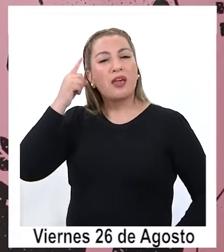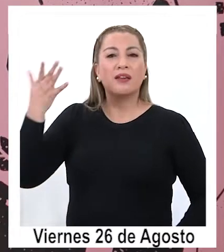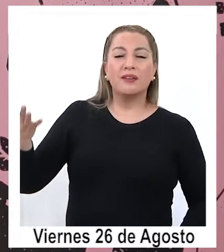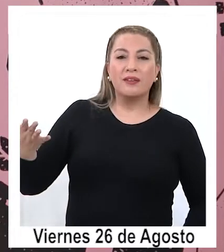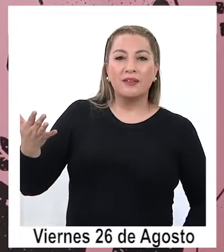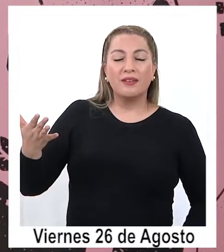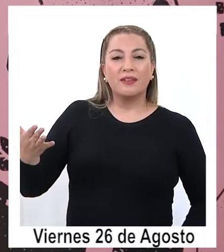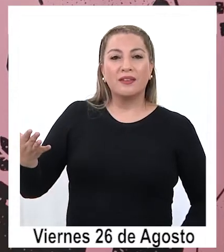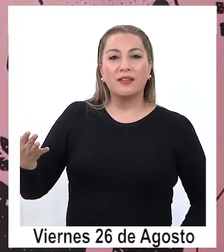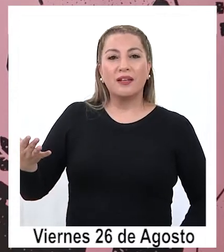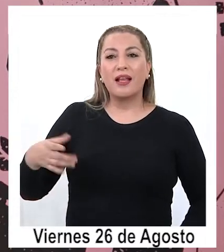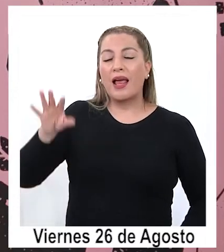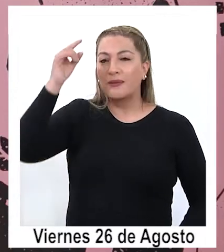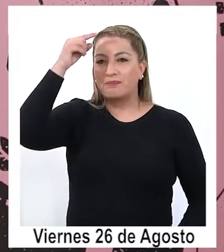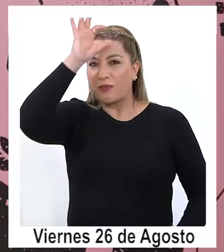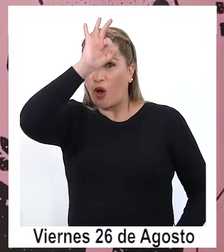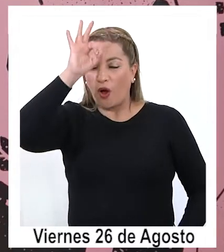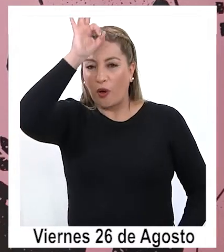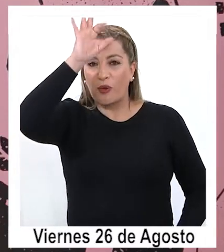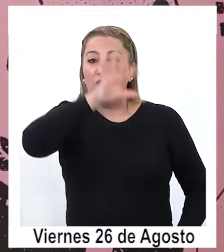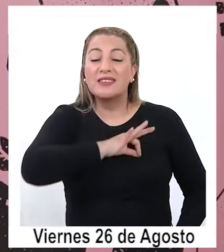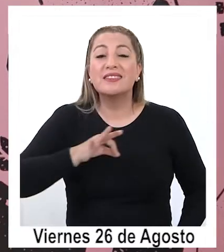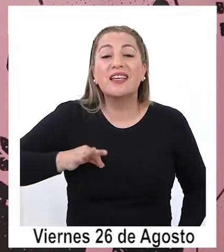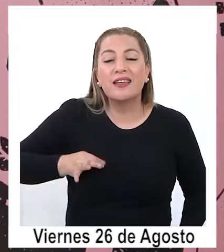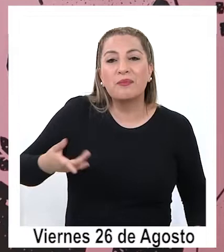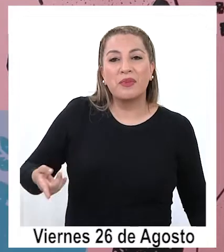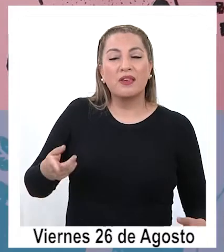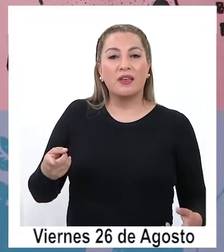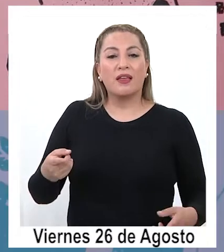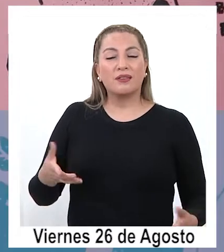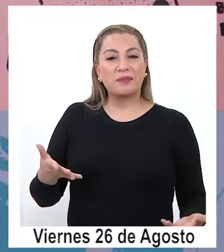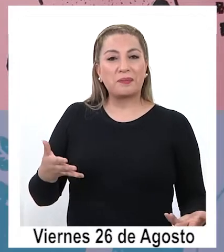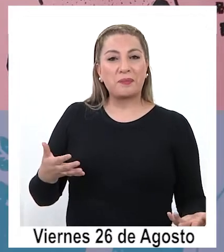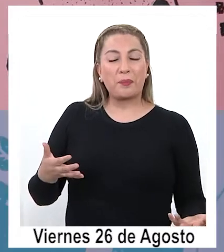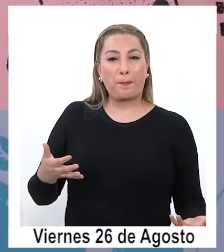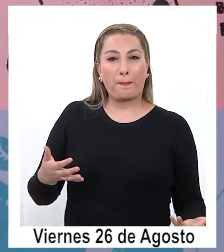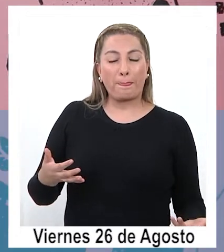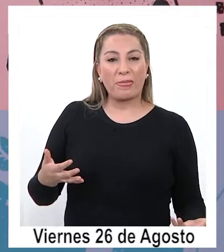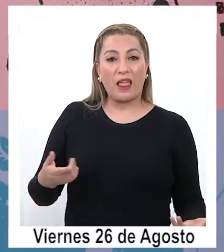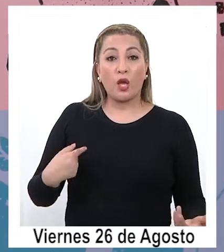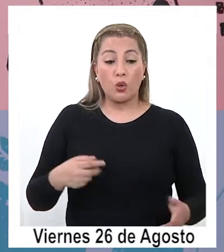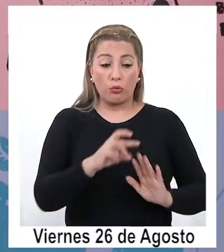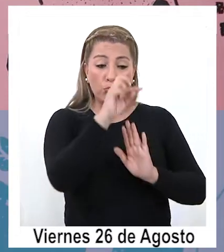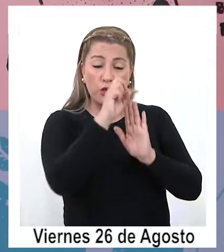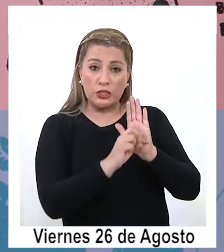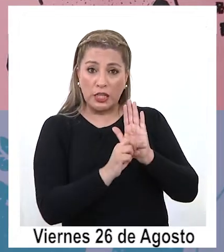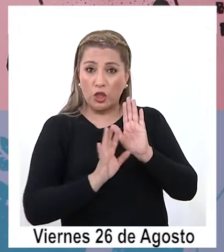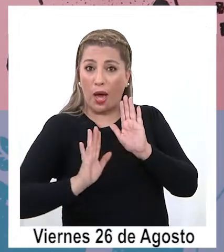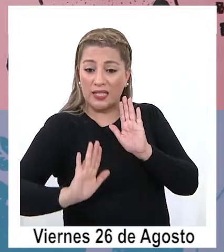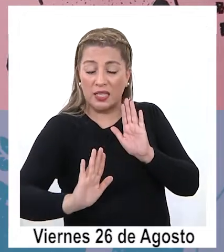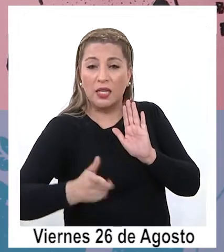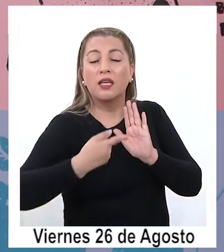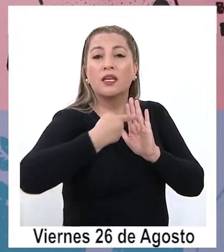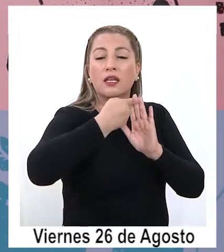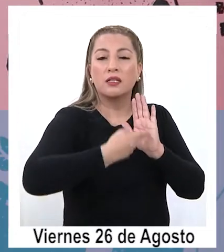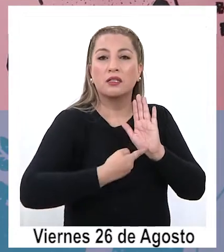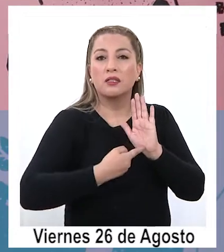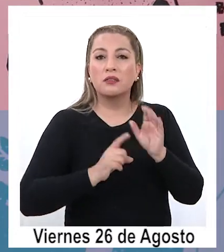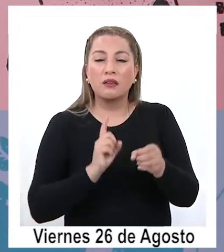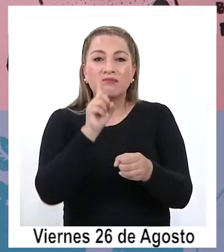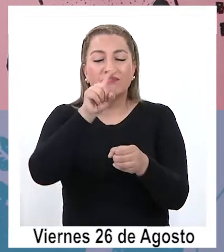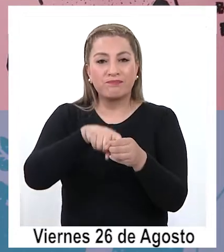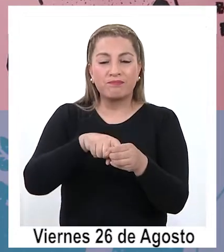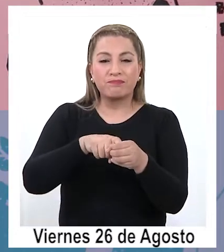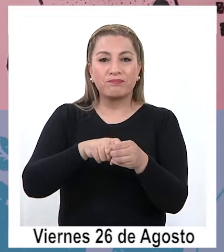lúcido lo que ha visualizado también la Ceremi de cómo finalmente un proyecto así si está dependiendo de